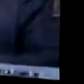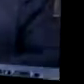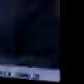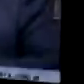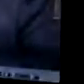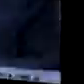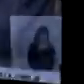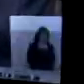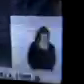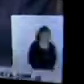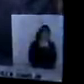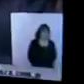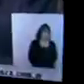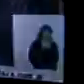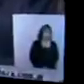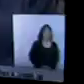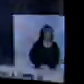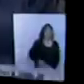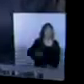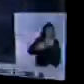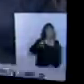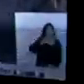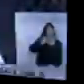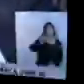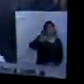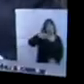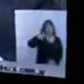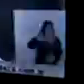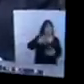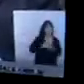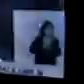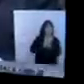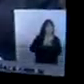este plan en una audiencia pública que fue un hito histórico en la Argentina.